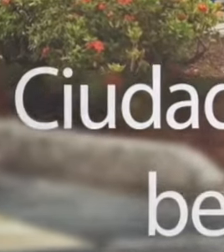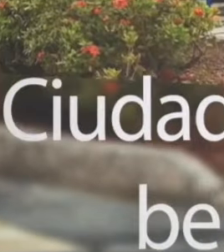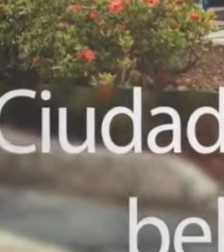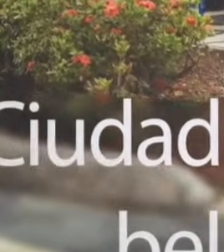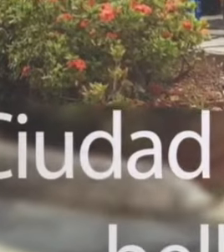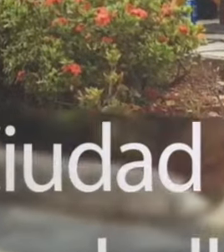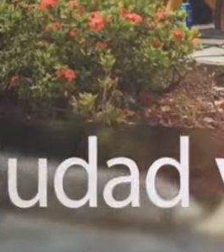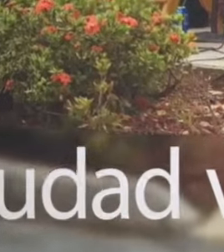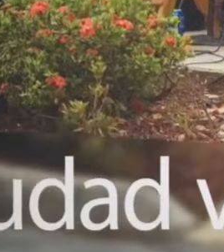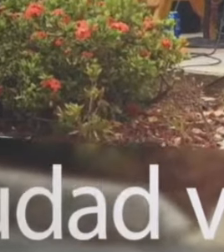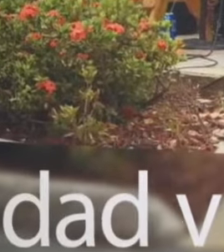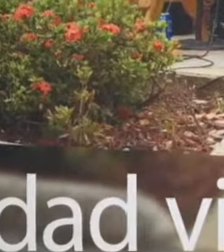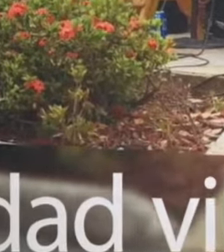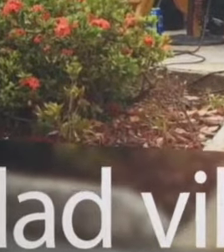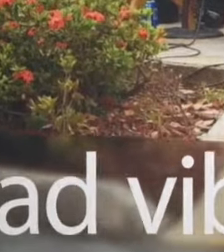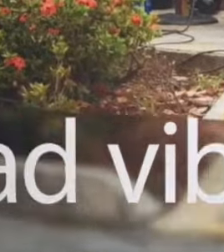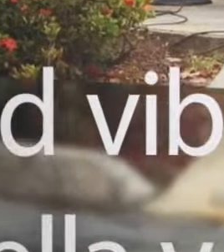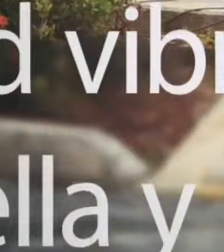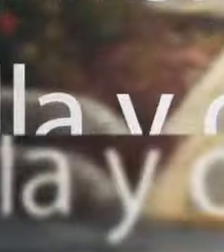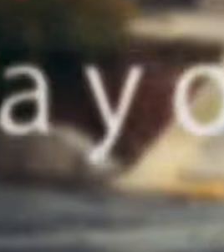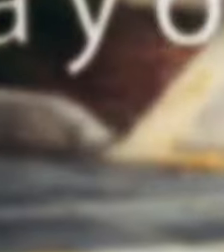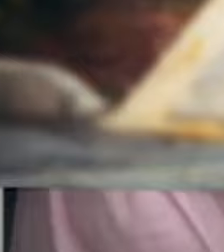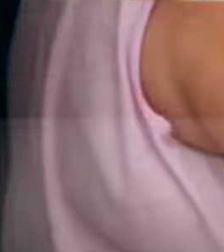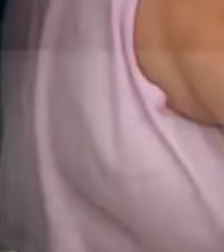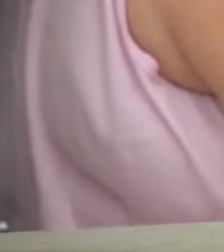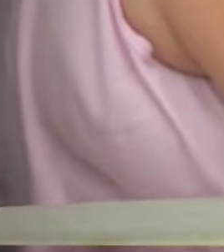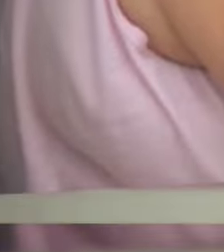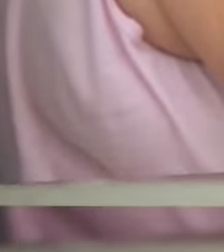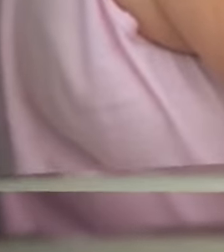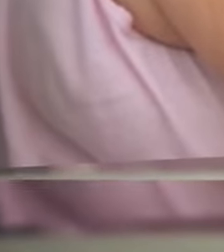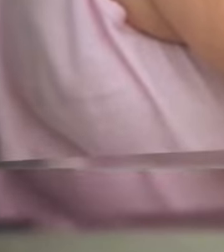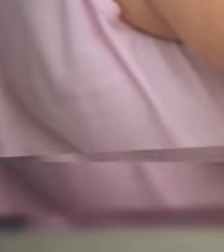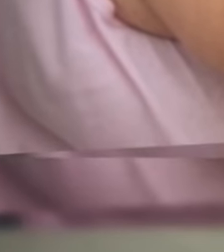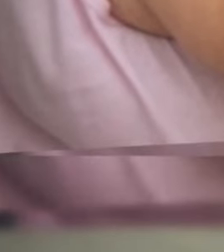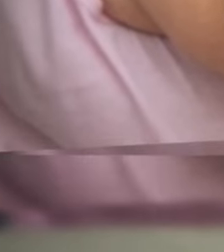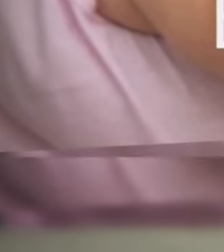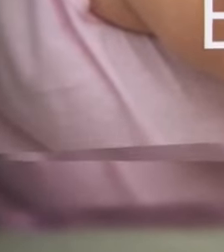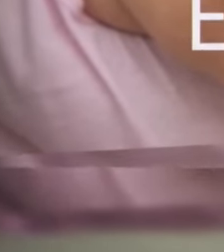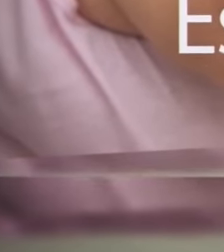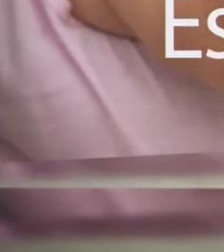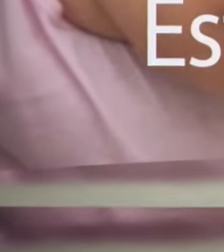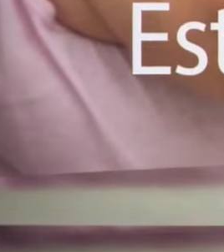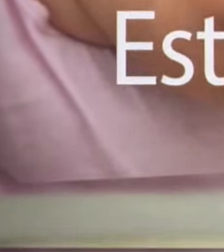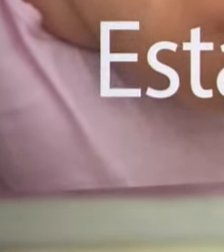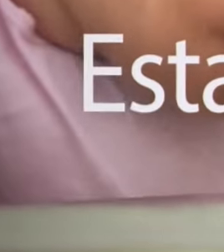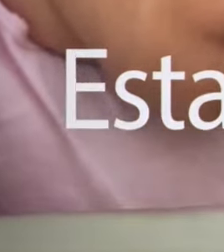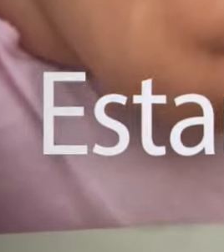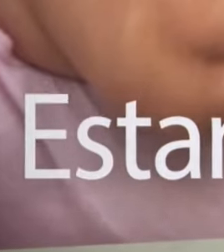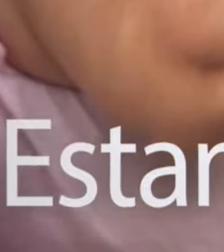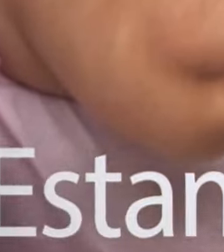en Puerto Rico, sentando las bases empresariales desde la niñez y propiciando el crecimiento y exportación desde nuestra